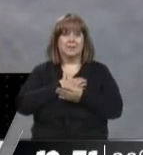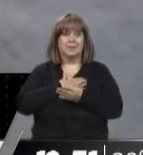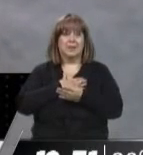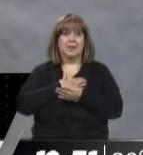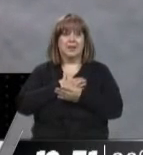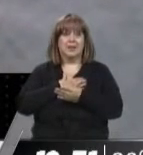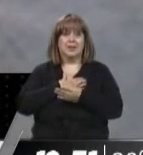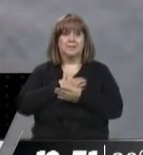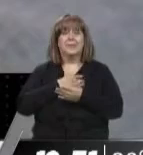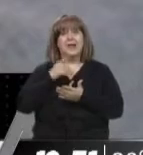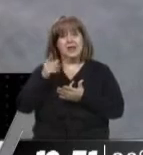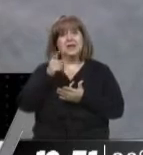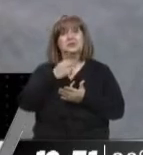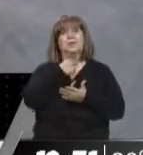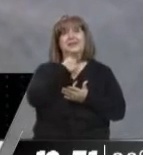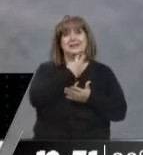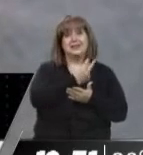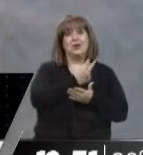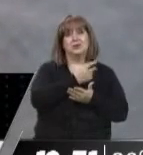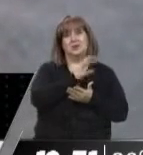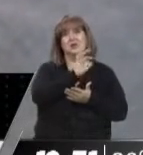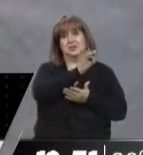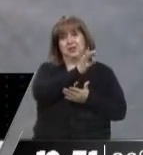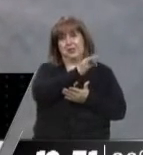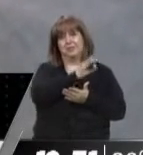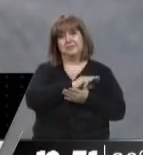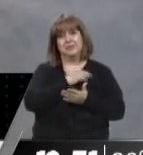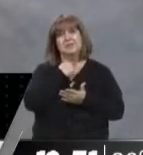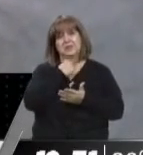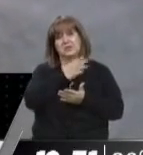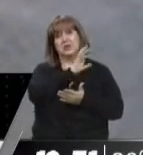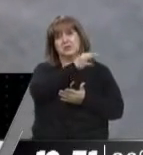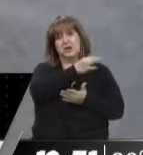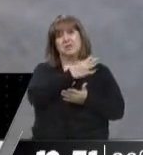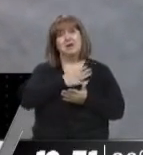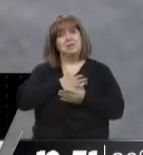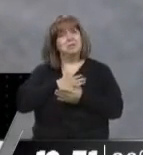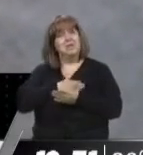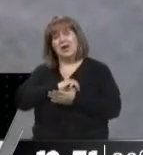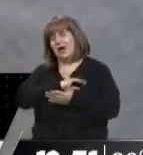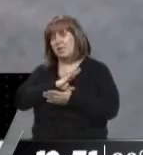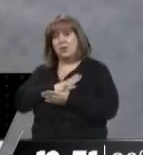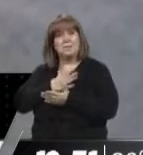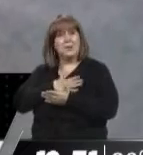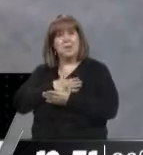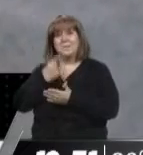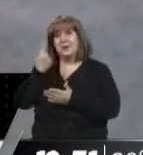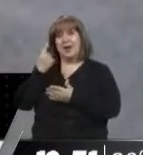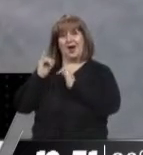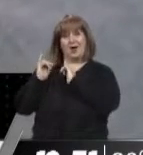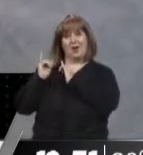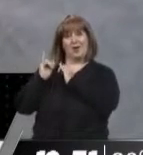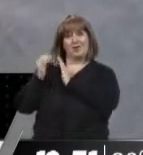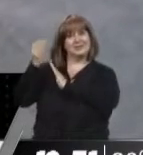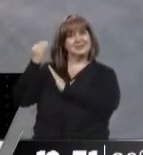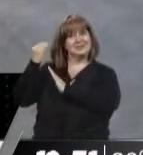los papás de los chicos lo sabían, siempre lo supieron. Uh-huh. Siempre supieron que mi gran amor, o a veces